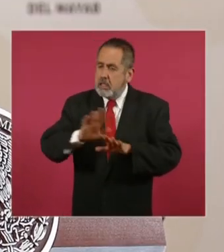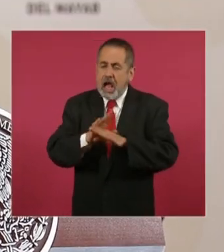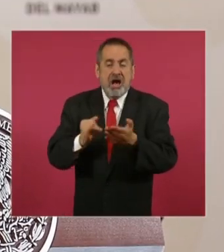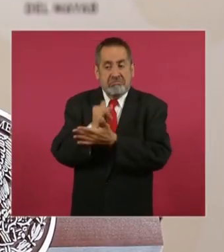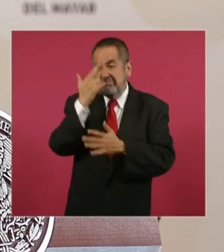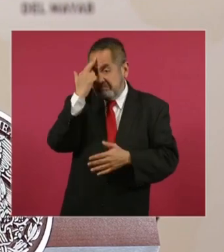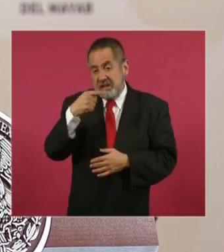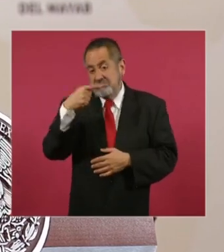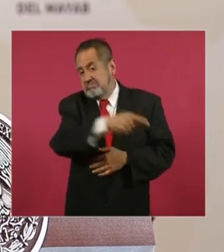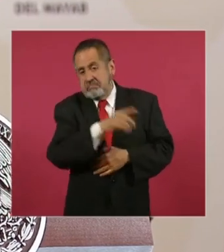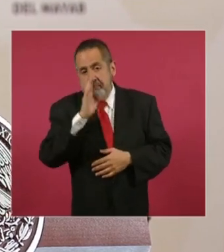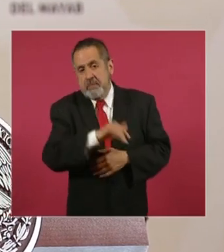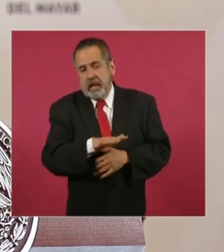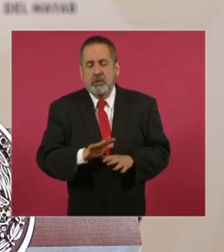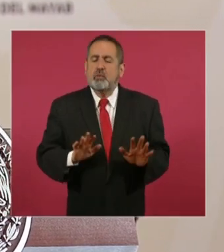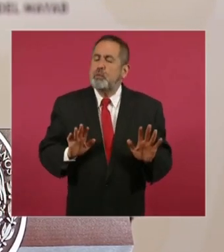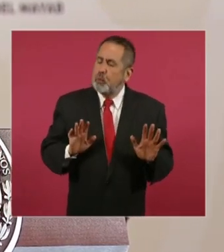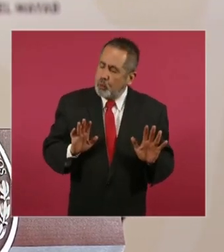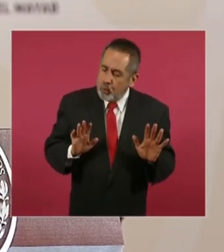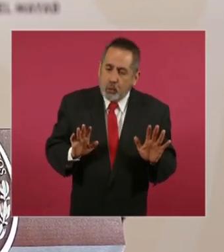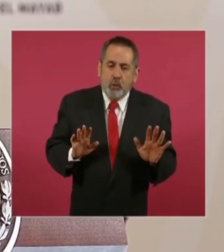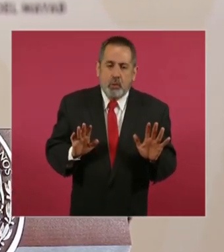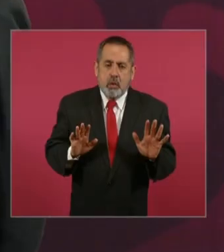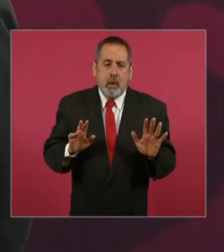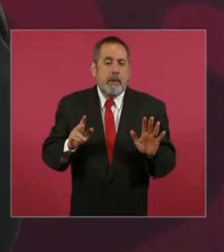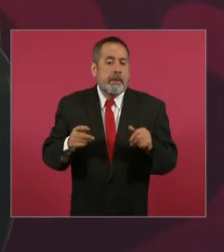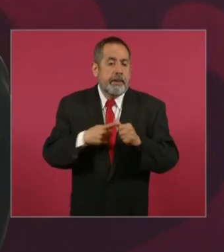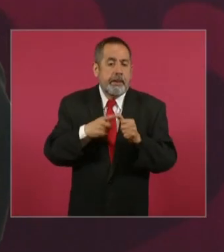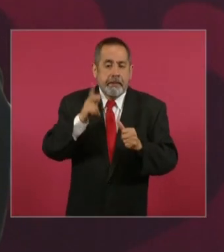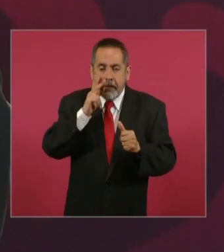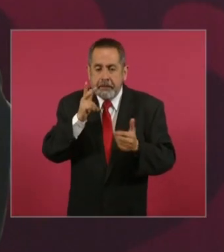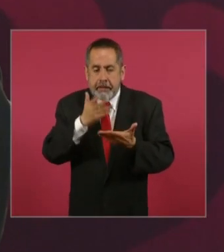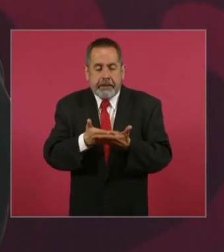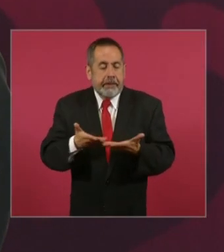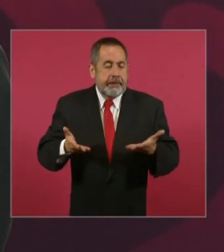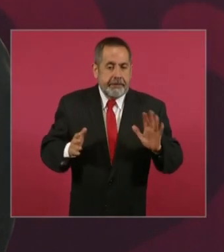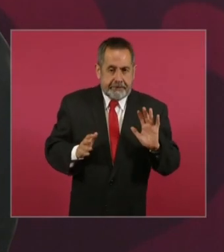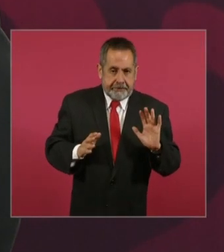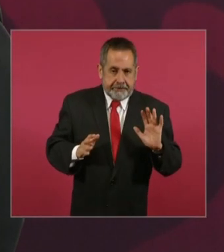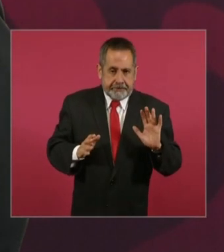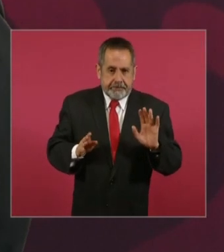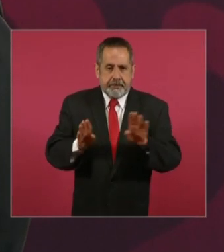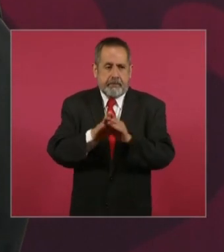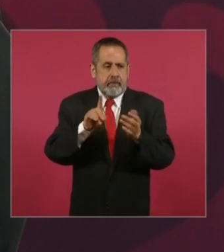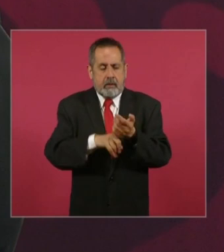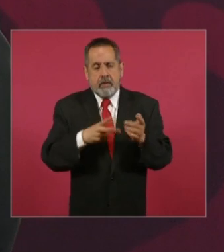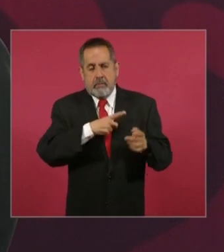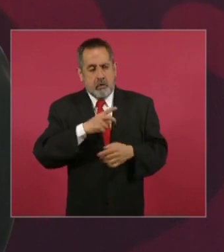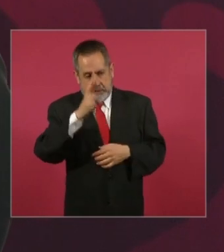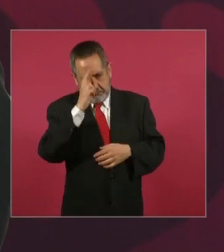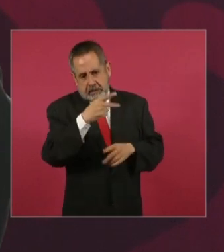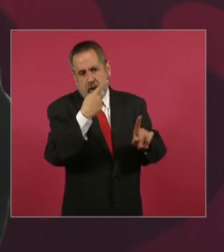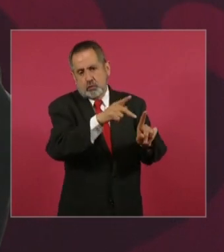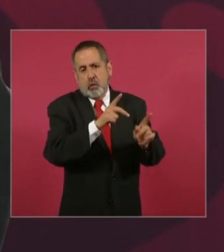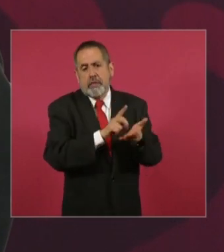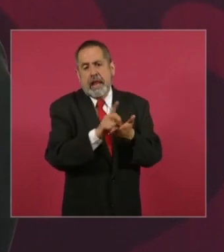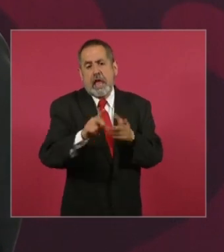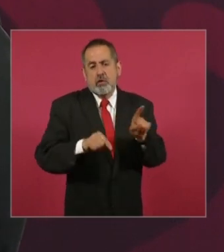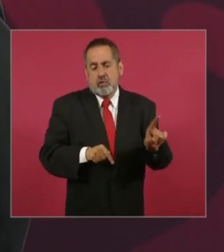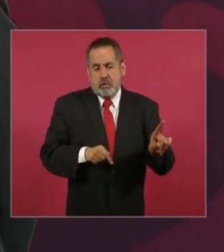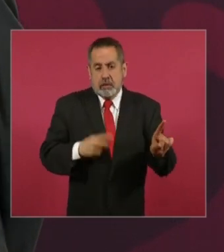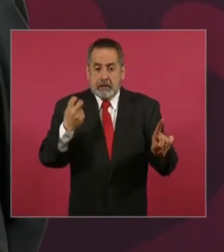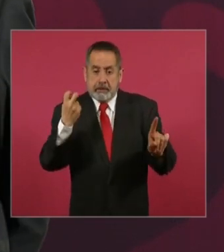para que dejemos también a salvo los derechos